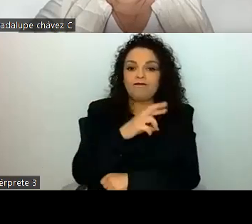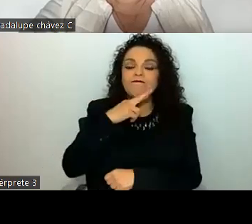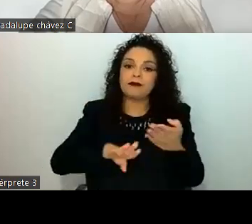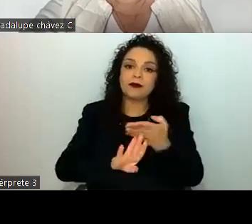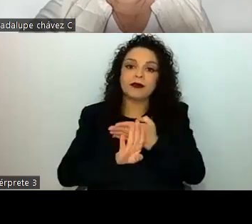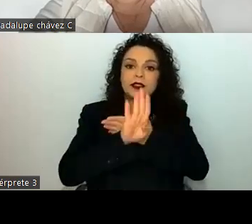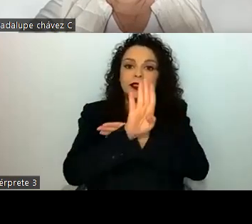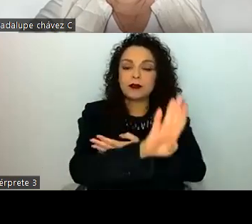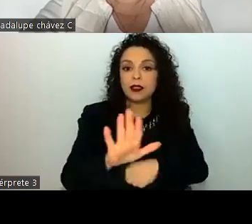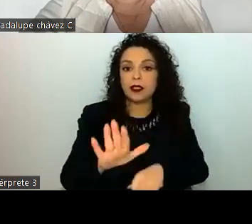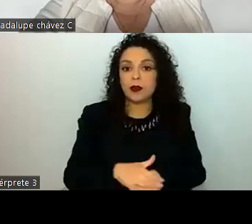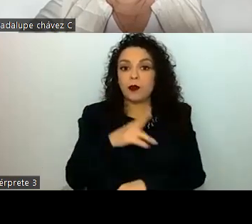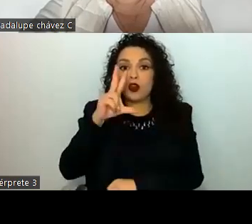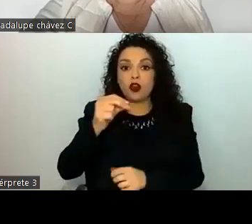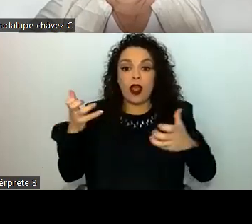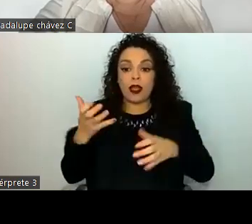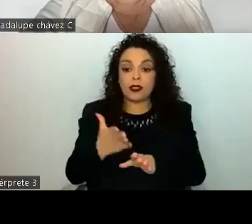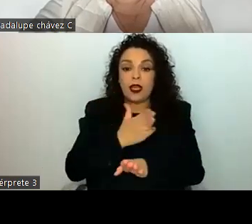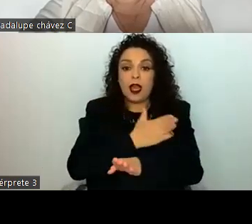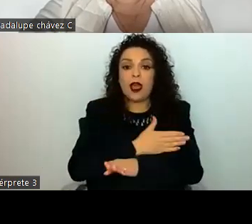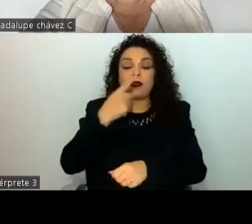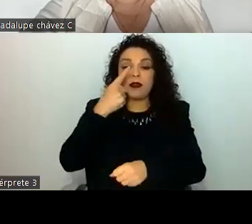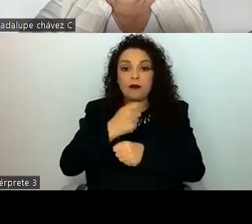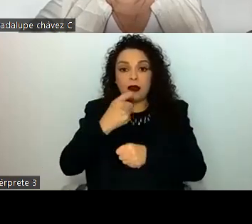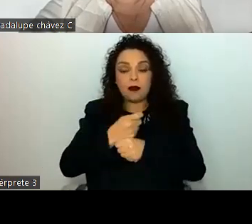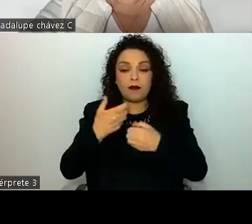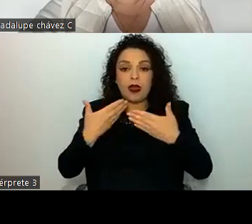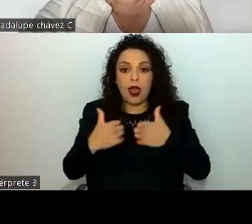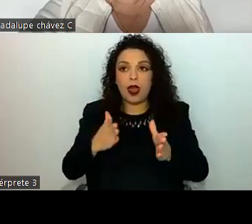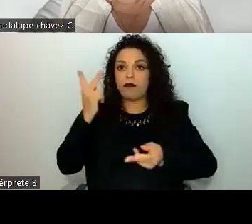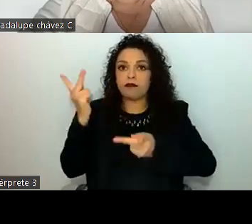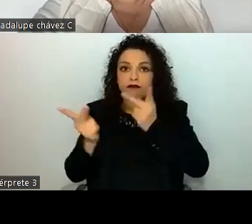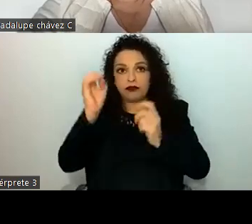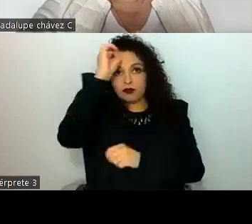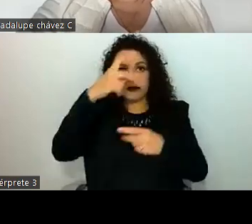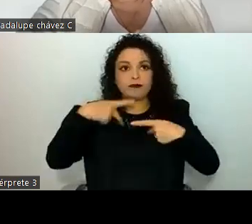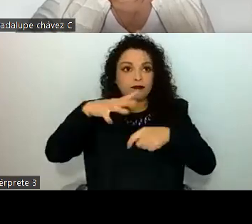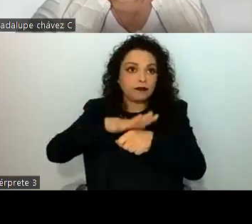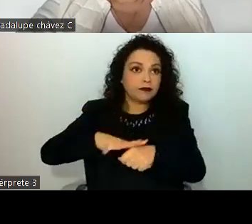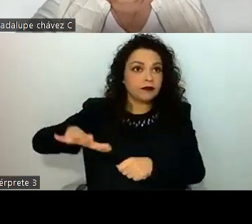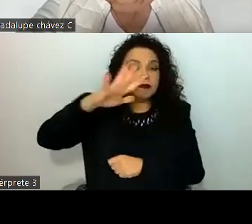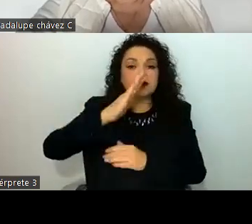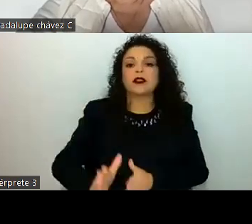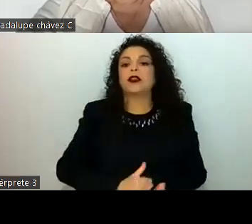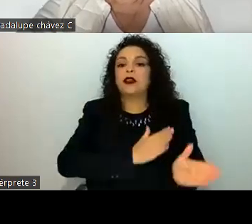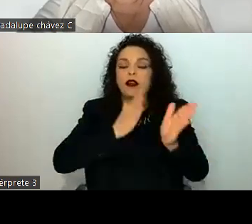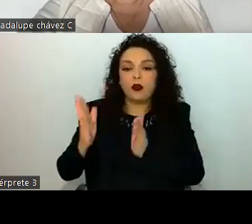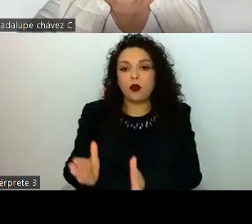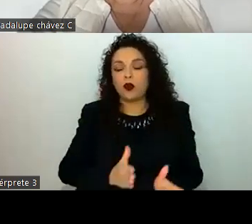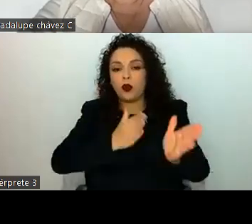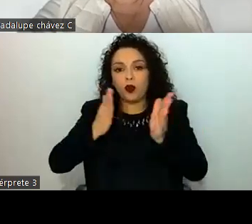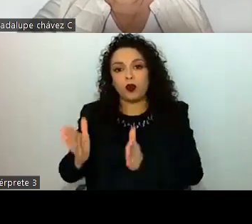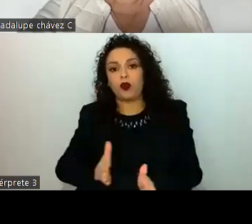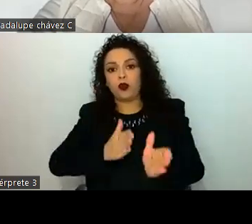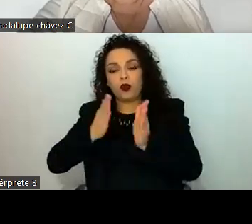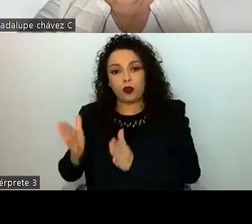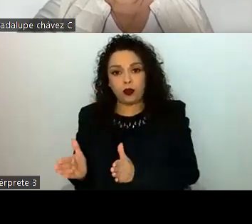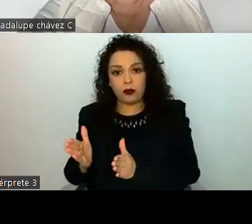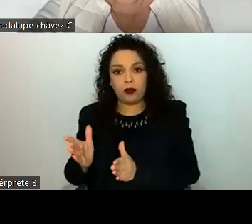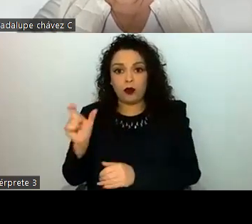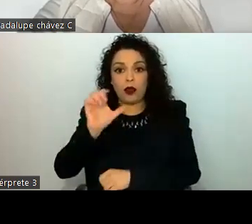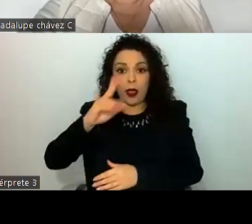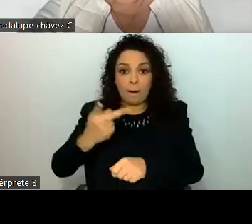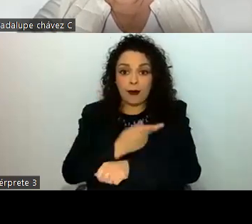el Parlamento abierto, la discusión en el Pleno se tuvo que prorrogar y dado que no se pueden regresar a la Comisión una vez